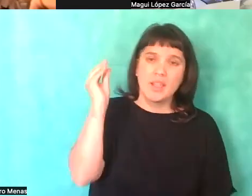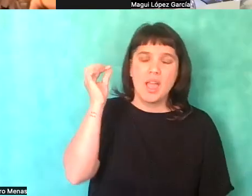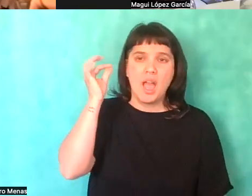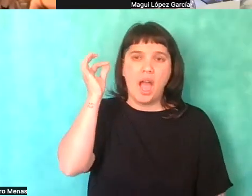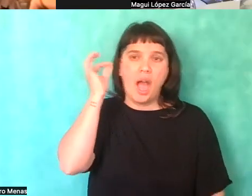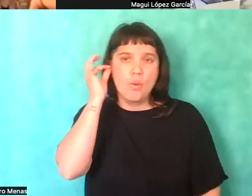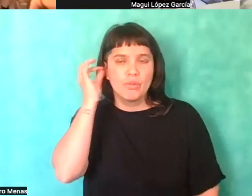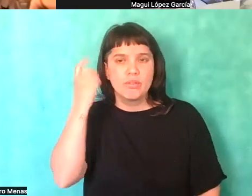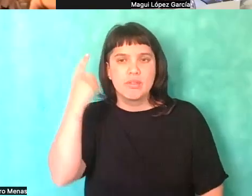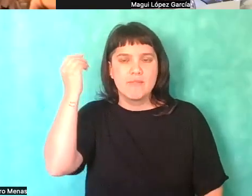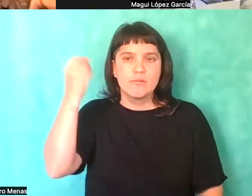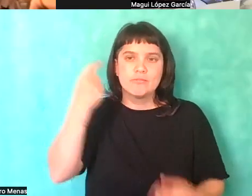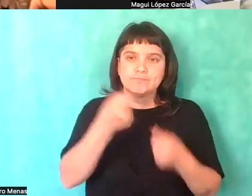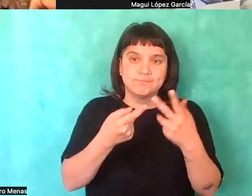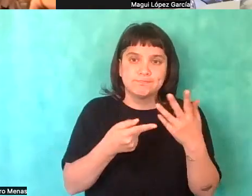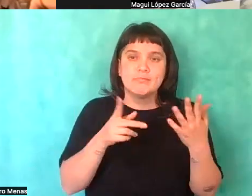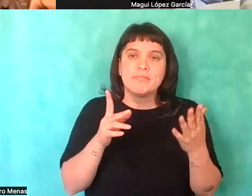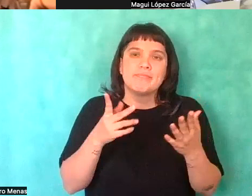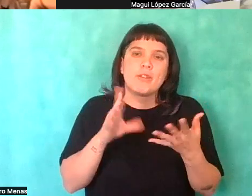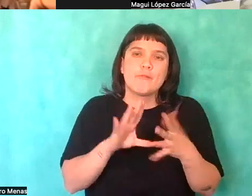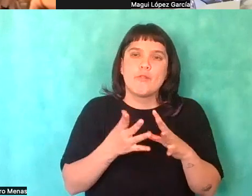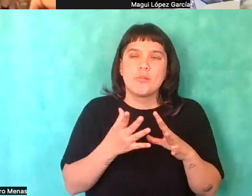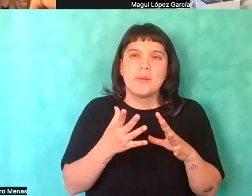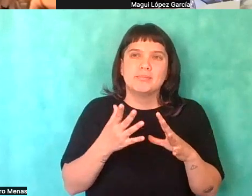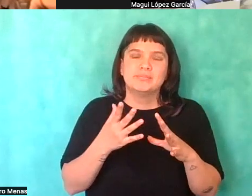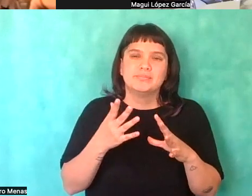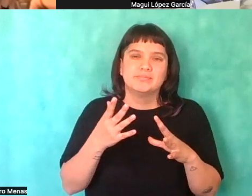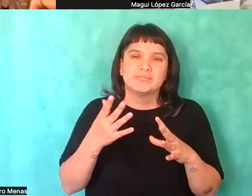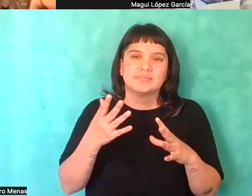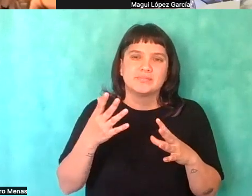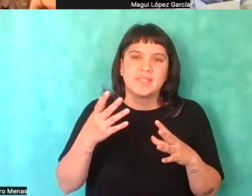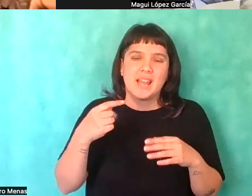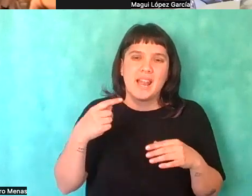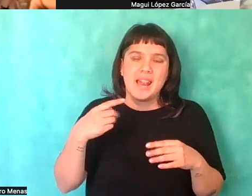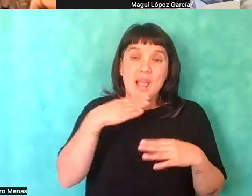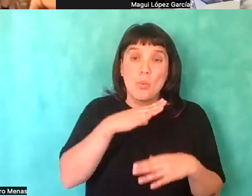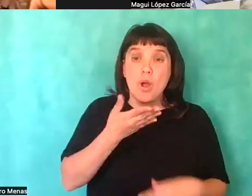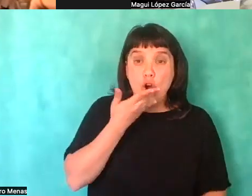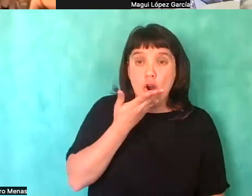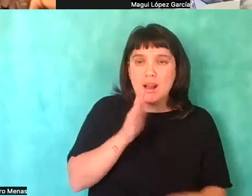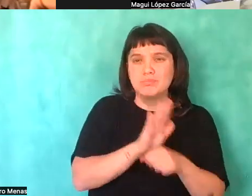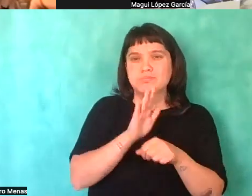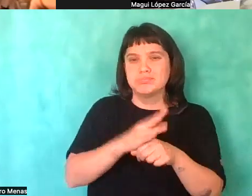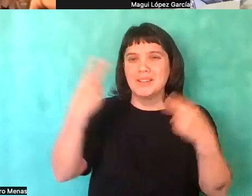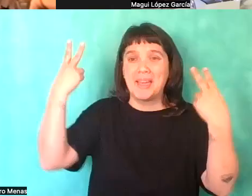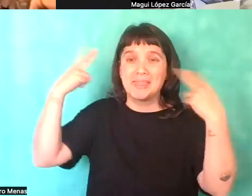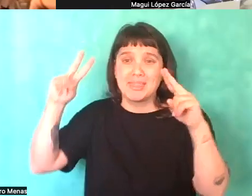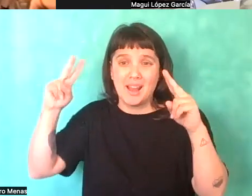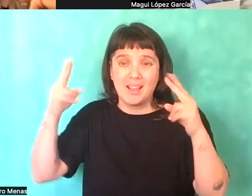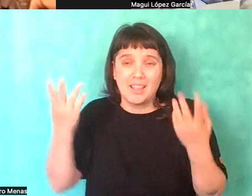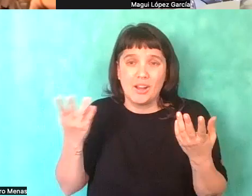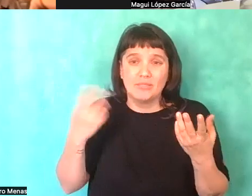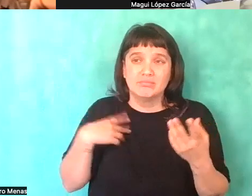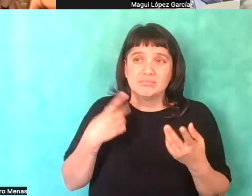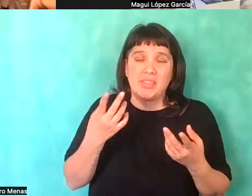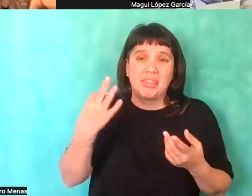sigue siendo algo que es bastante extranjero a ellos, digo, lo que es la lengua oral, digo, es bastante extranjera. ¿Por qué? Porque no, la tenés que aprender, tenés que saber